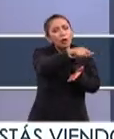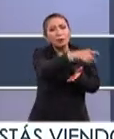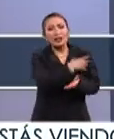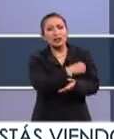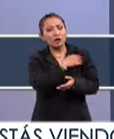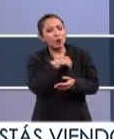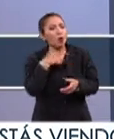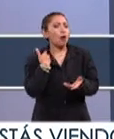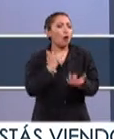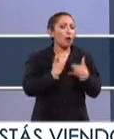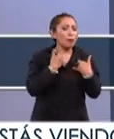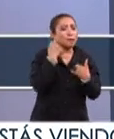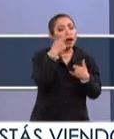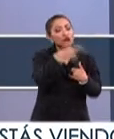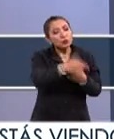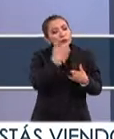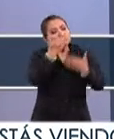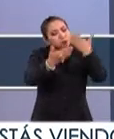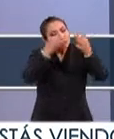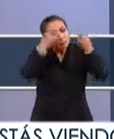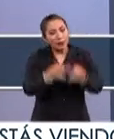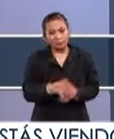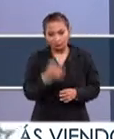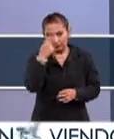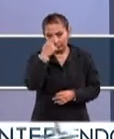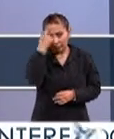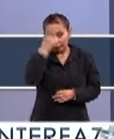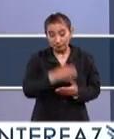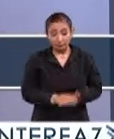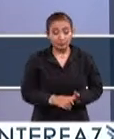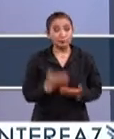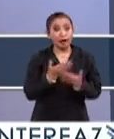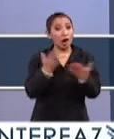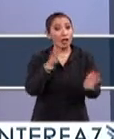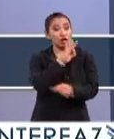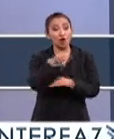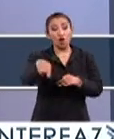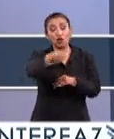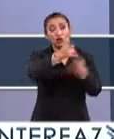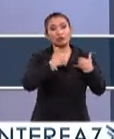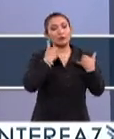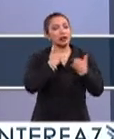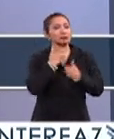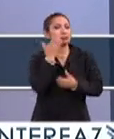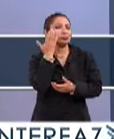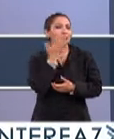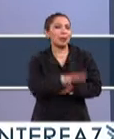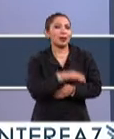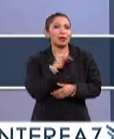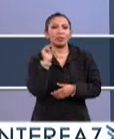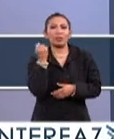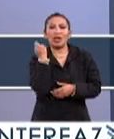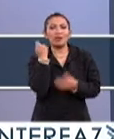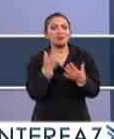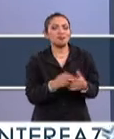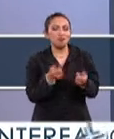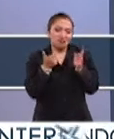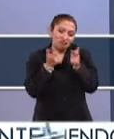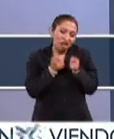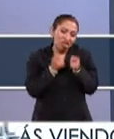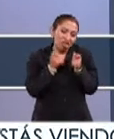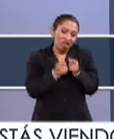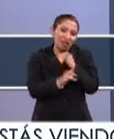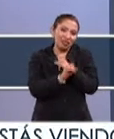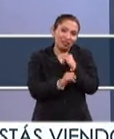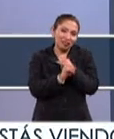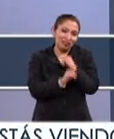que tengan una mejor preparación. Es bien fácil. Hoy en día todos nuestros jóvenes están totalmente tecnificados. Tienen acceso